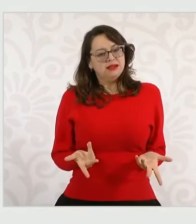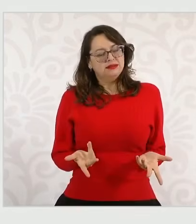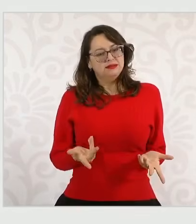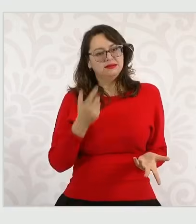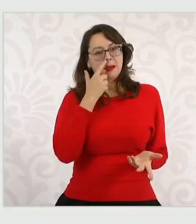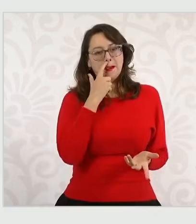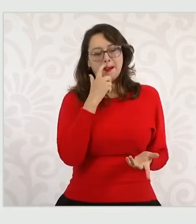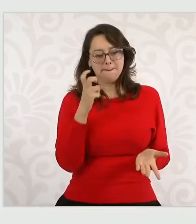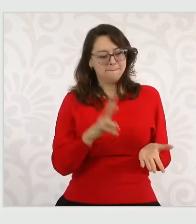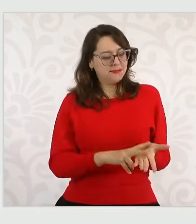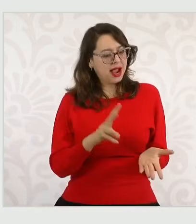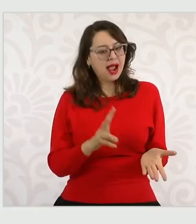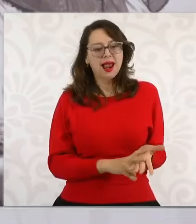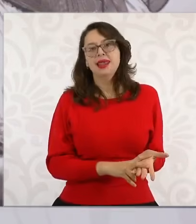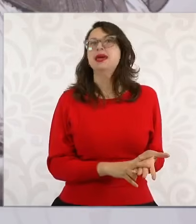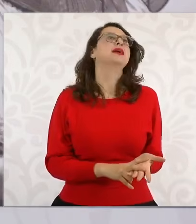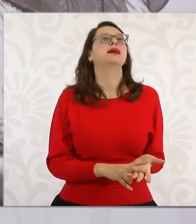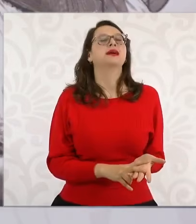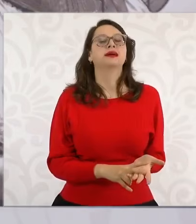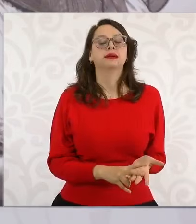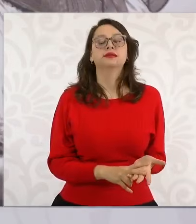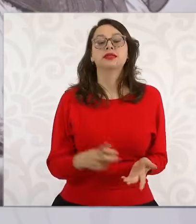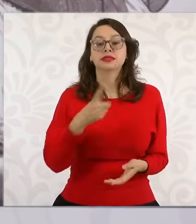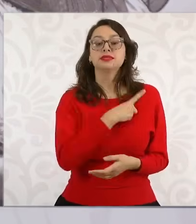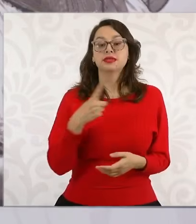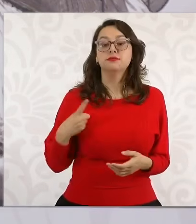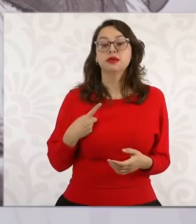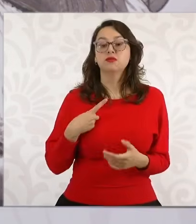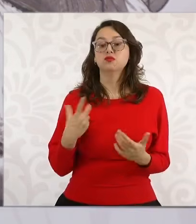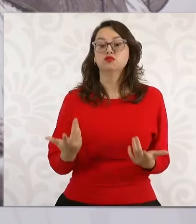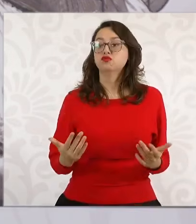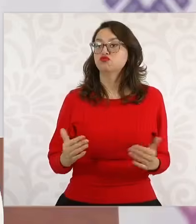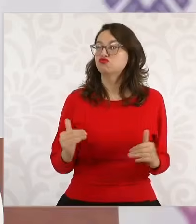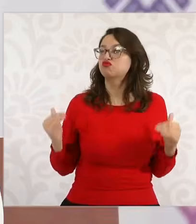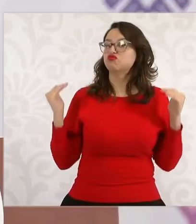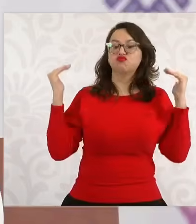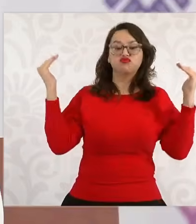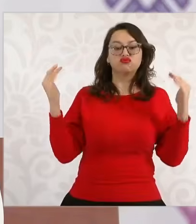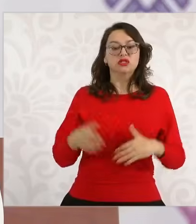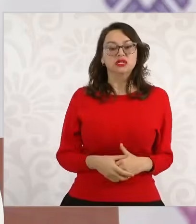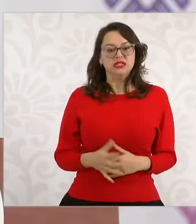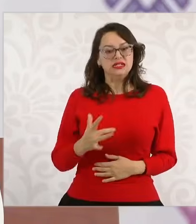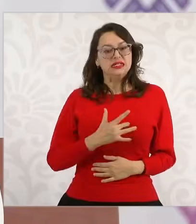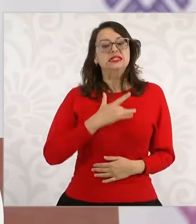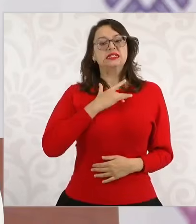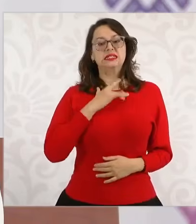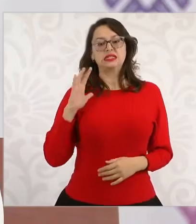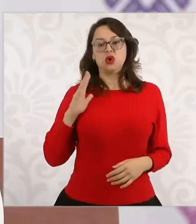Eso es un valor que debemos enaltecer y debemos